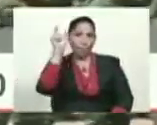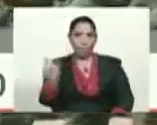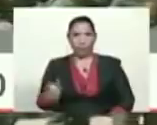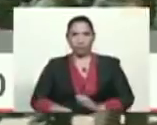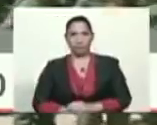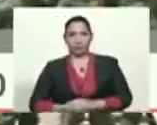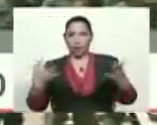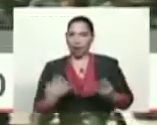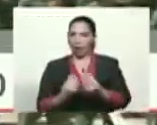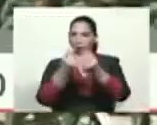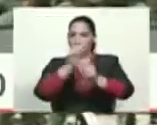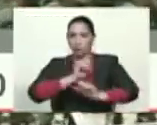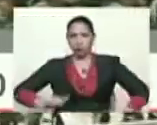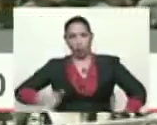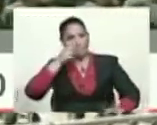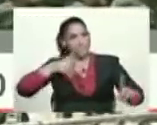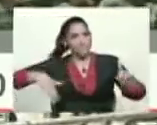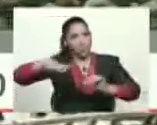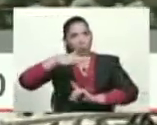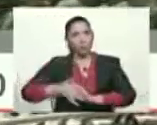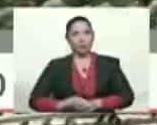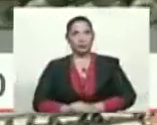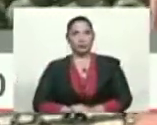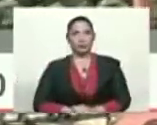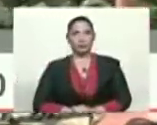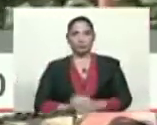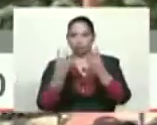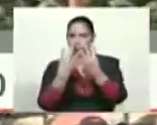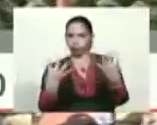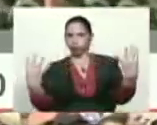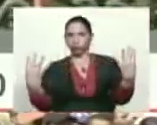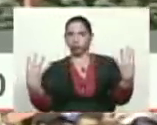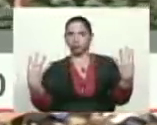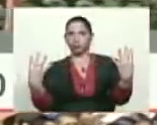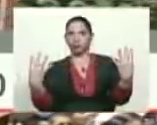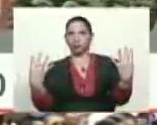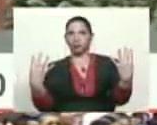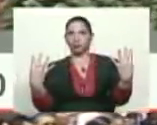Los compañeros de la Guardia del Pueblo presenten.